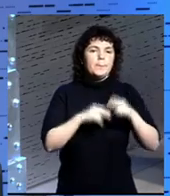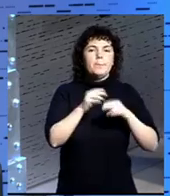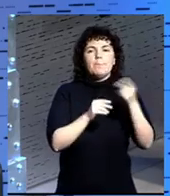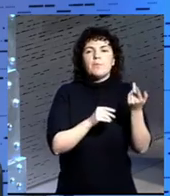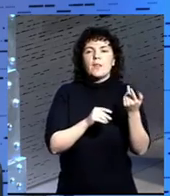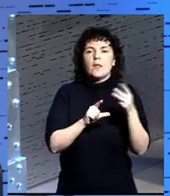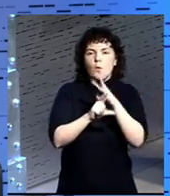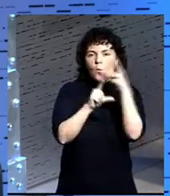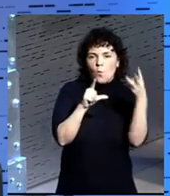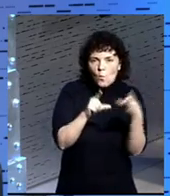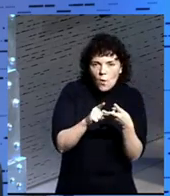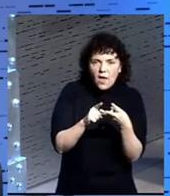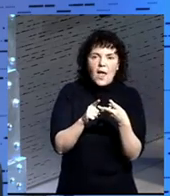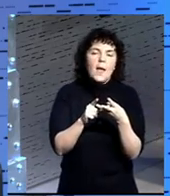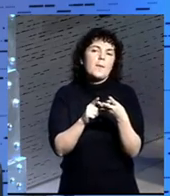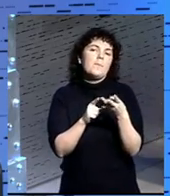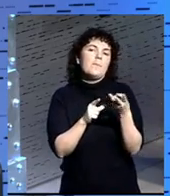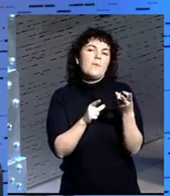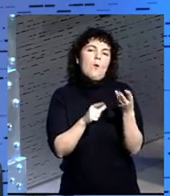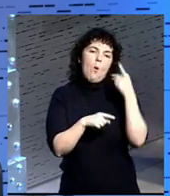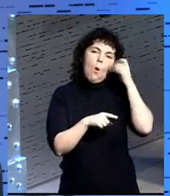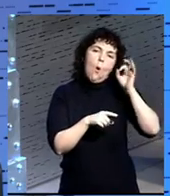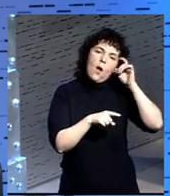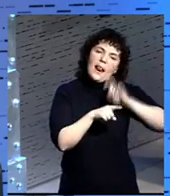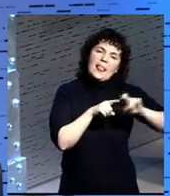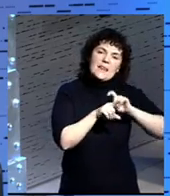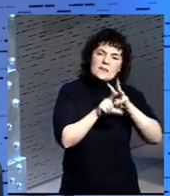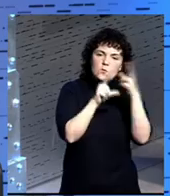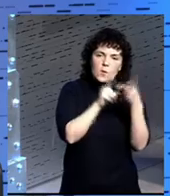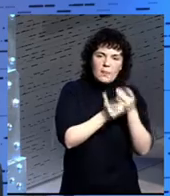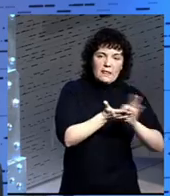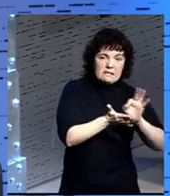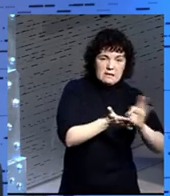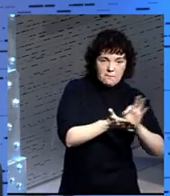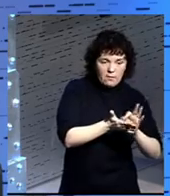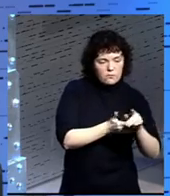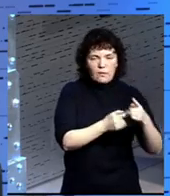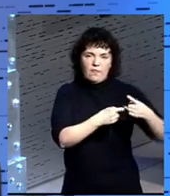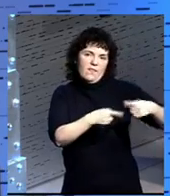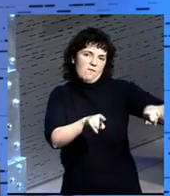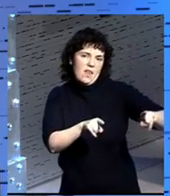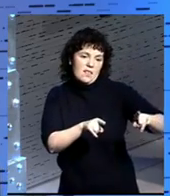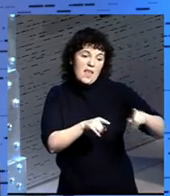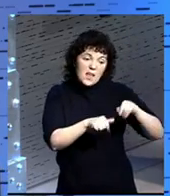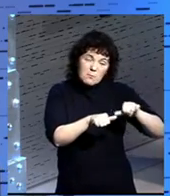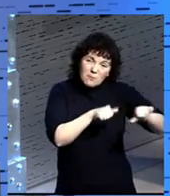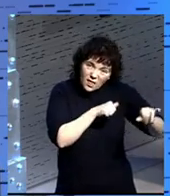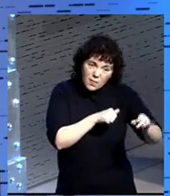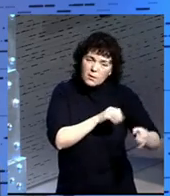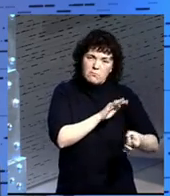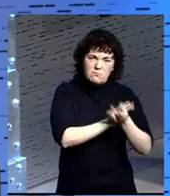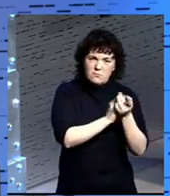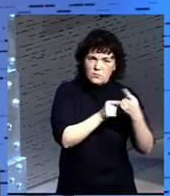interface y una buena característica de un portal de servicios. Luego, a partir de ahí, hay que hacer algo mucho más difícil, que